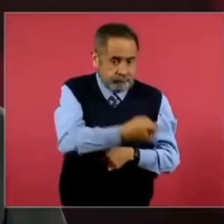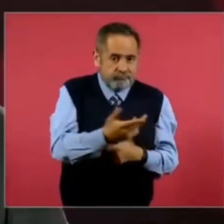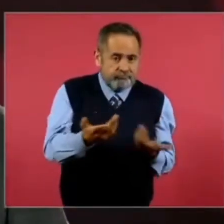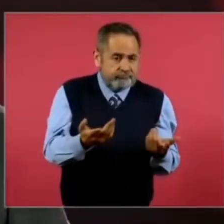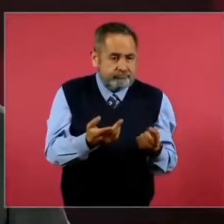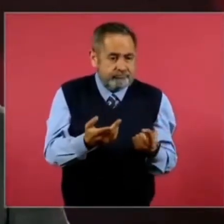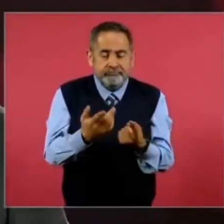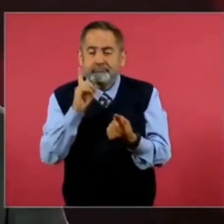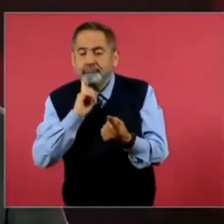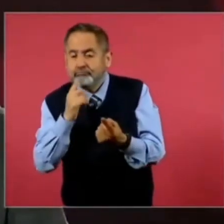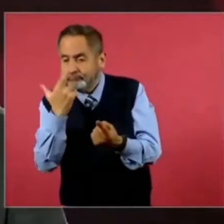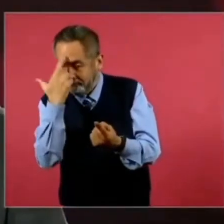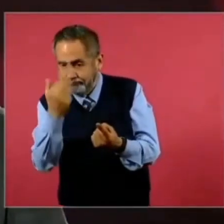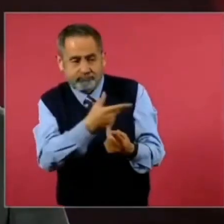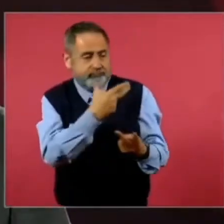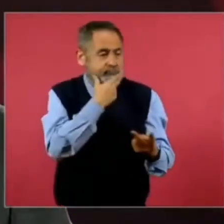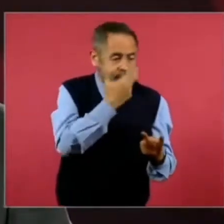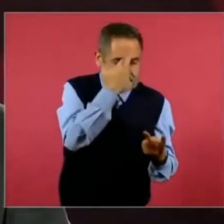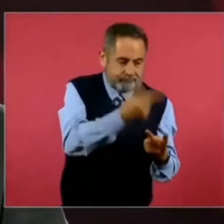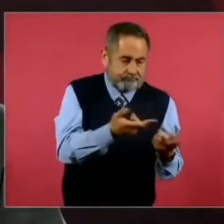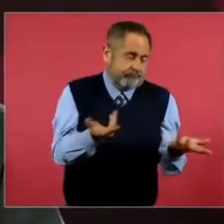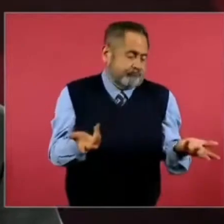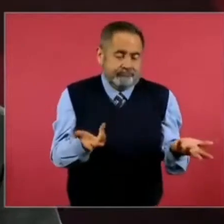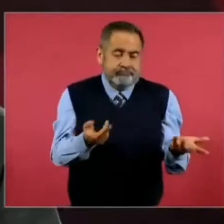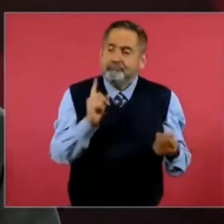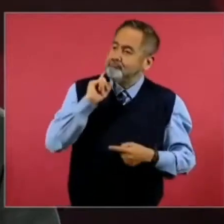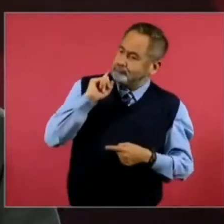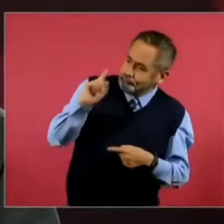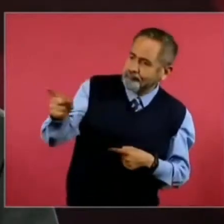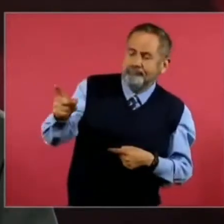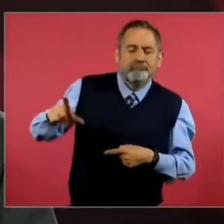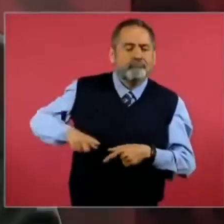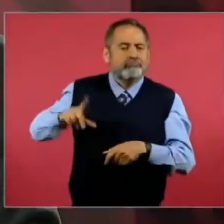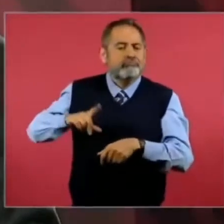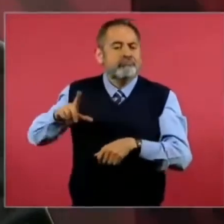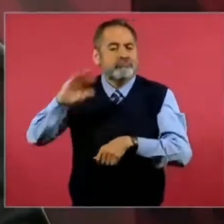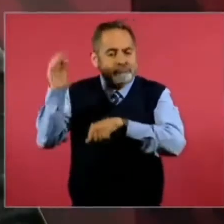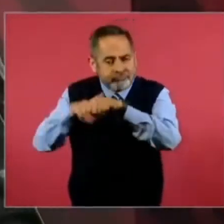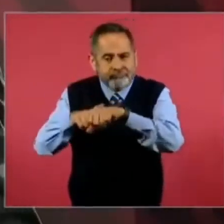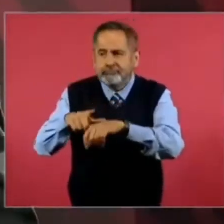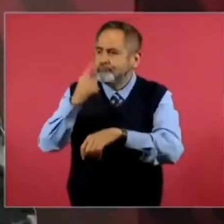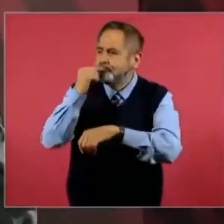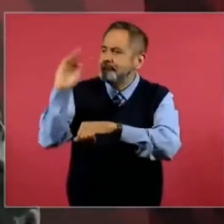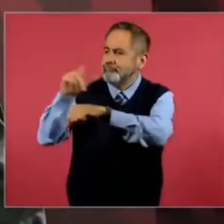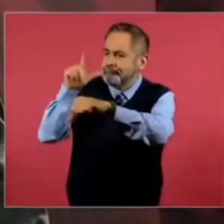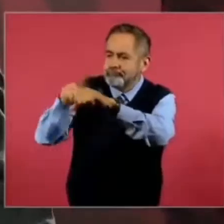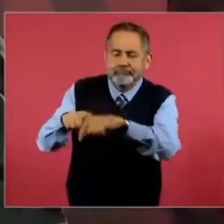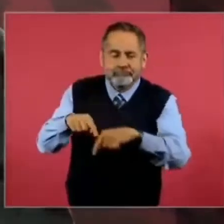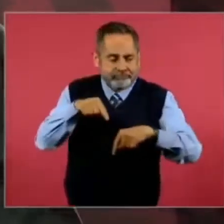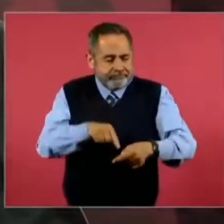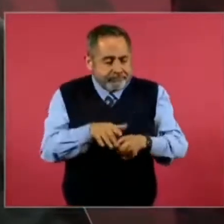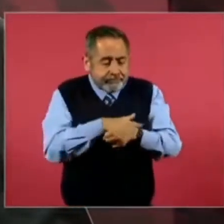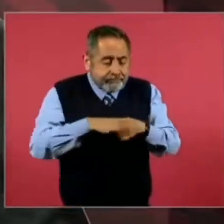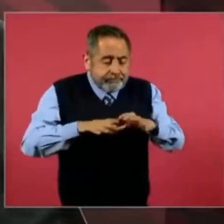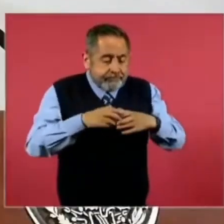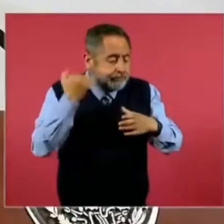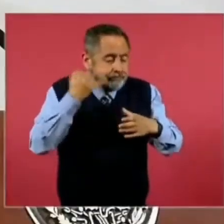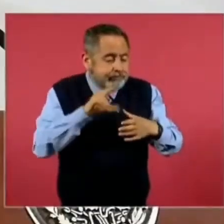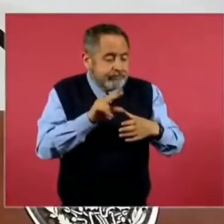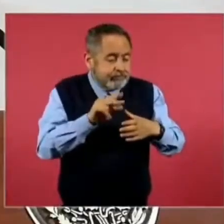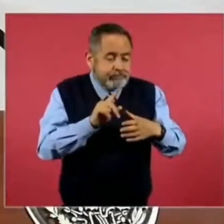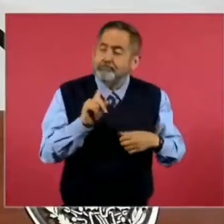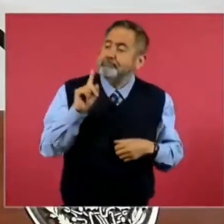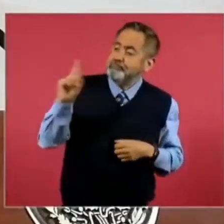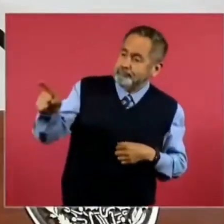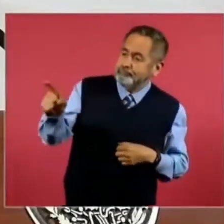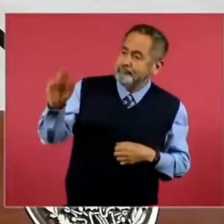sustento al dicho de que no fueron los policías,